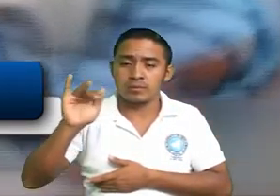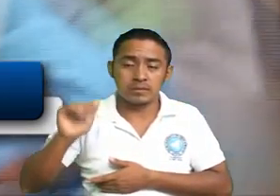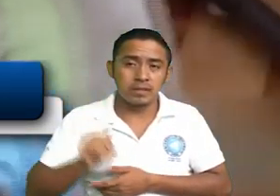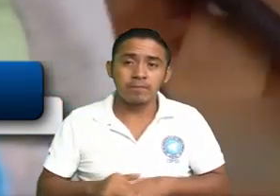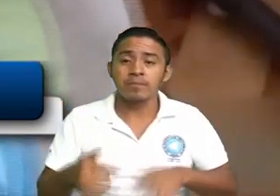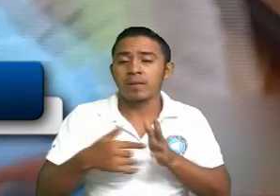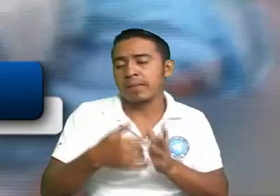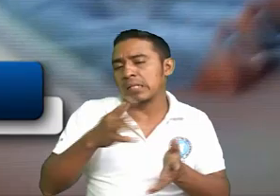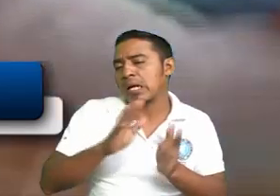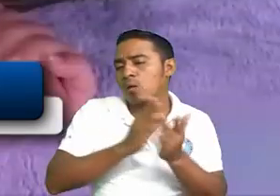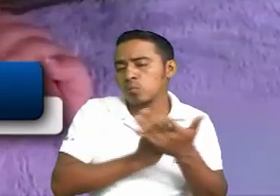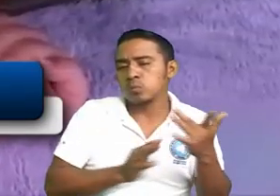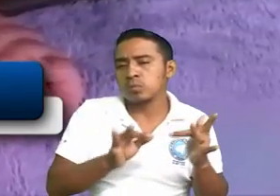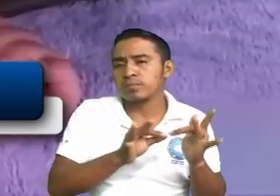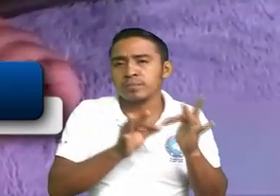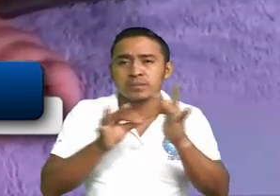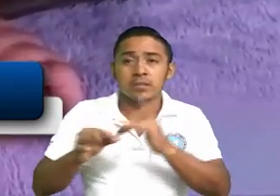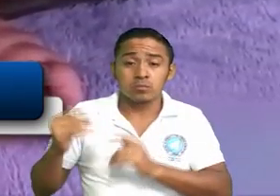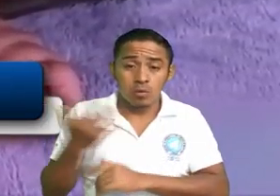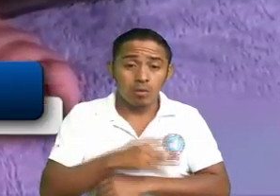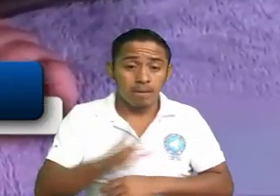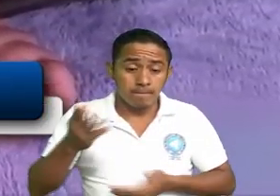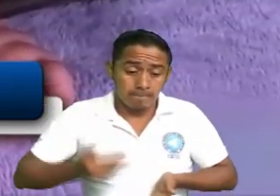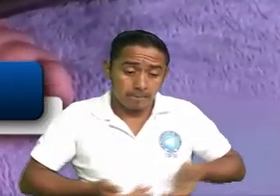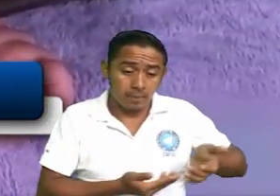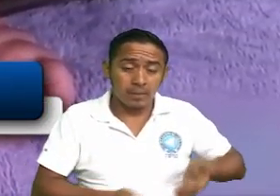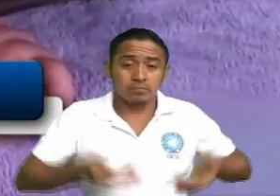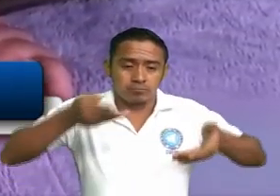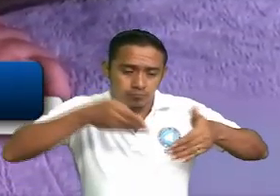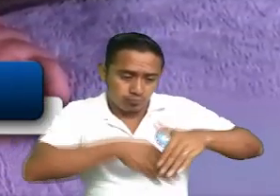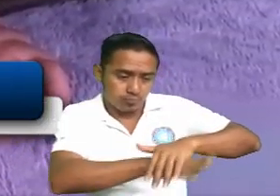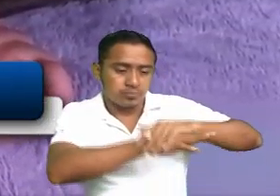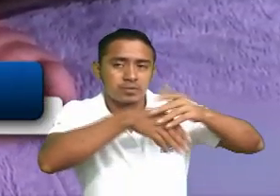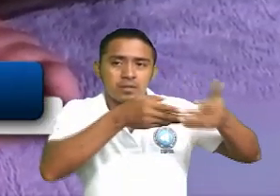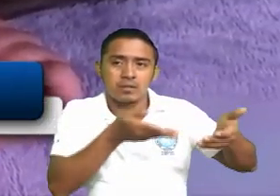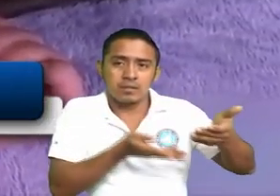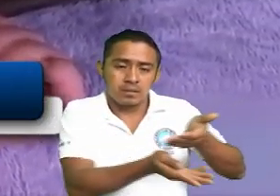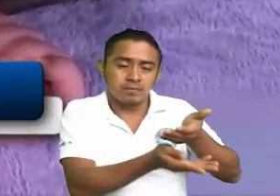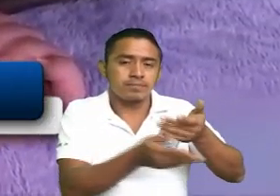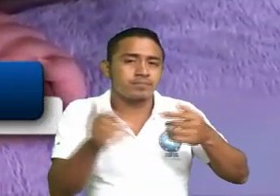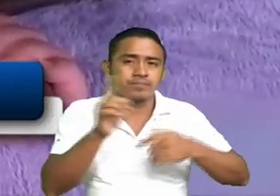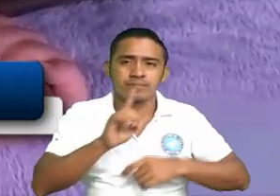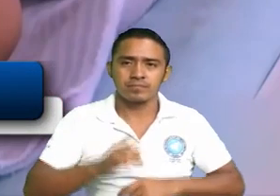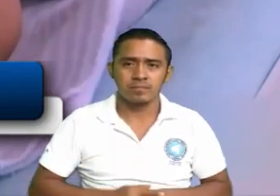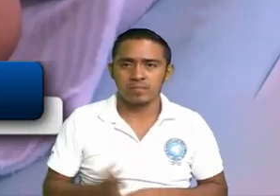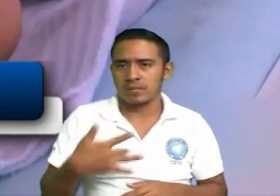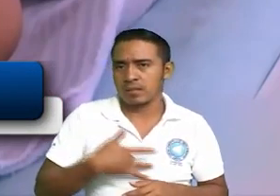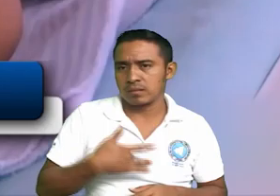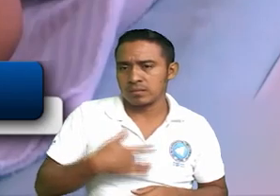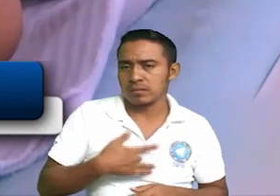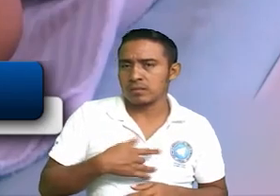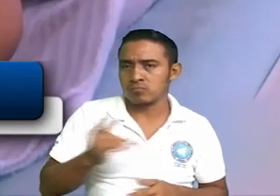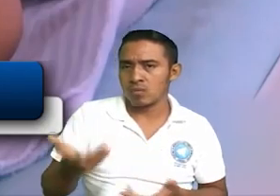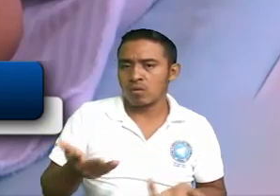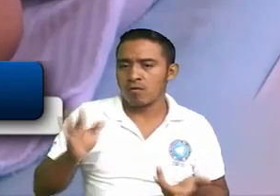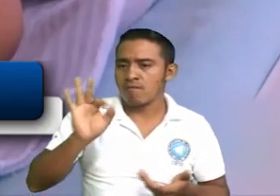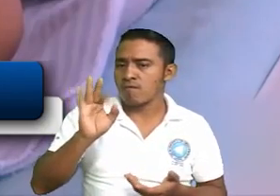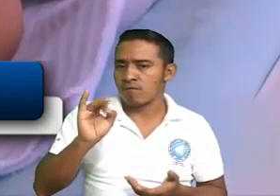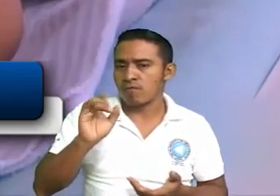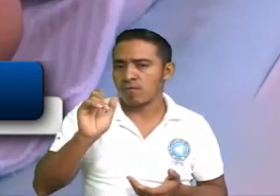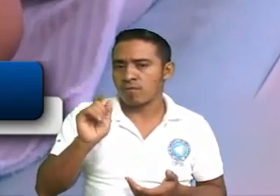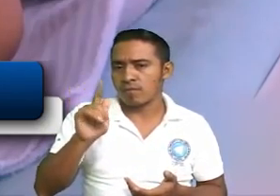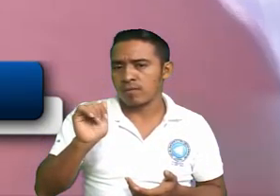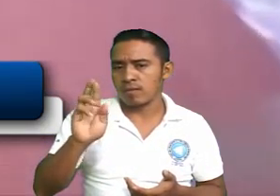con luz. Así es, con fototerapia. Eso se llama fototerapia. Fototerapia, sí. Eso ayuda a eliminar la bilirrubina. A eliminar la bilirrubina.